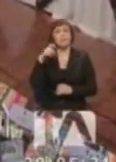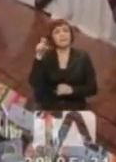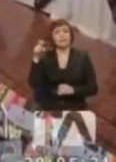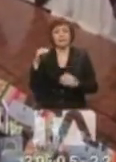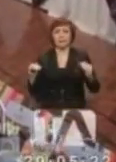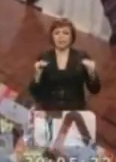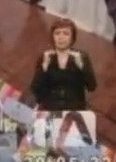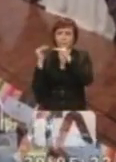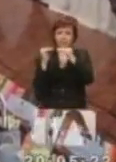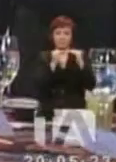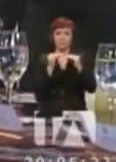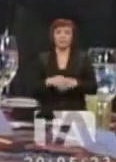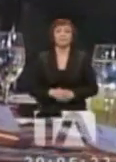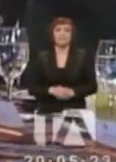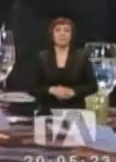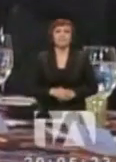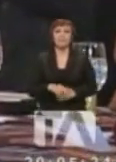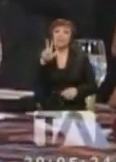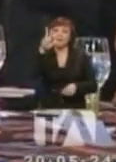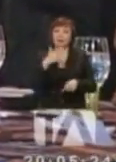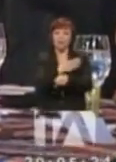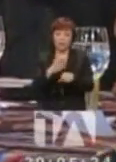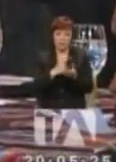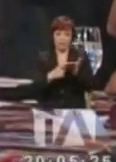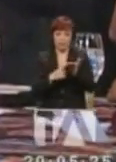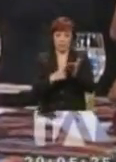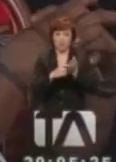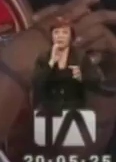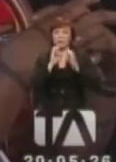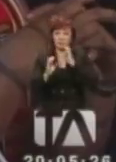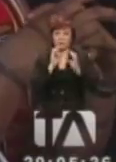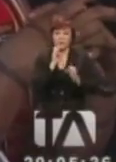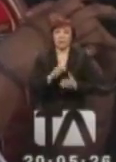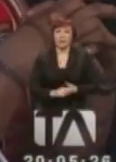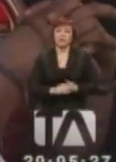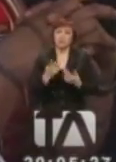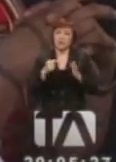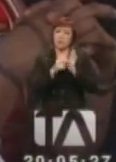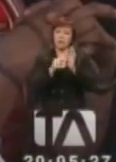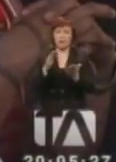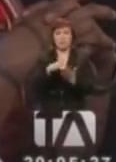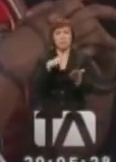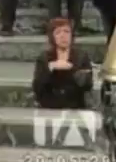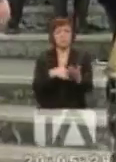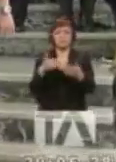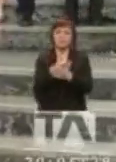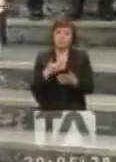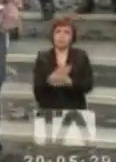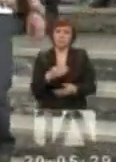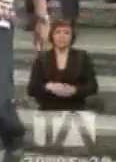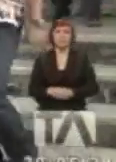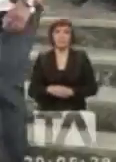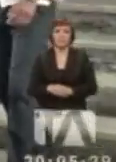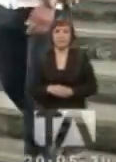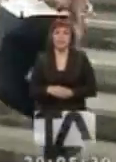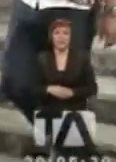duró 3 horas y allí la CONAIE entregó su plan para un Estado plurinacional con 5 ejes que serán analizados por el gobierno. Según